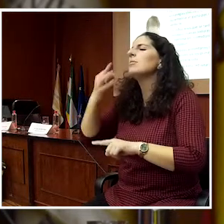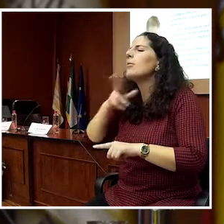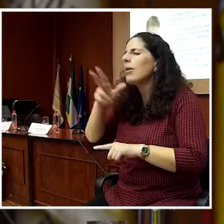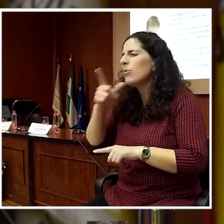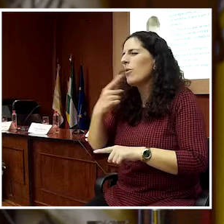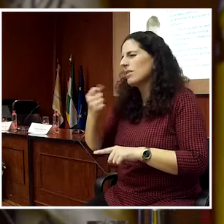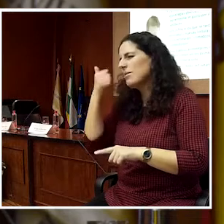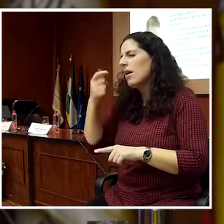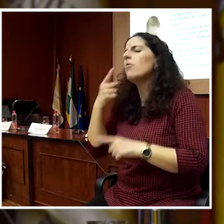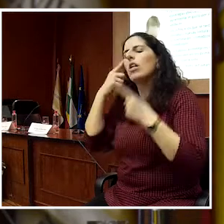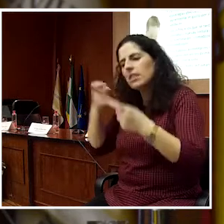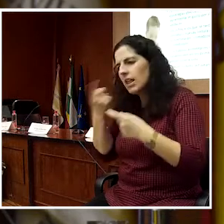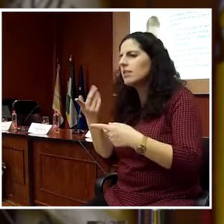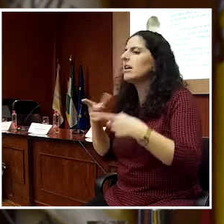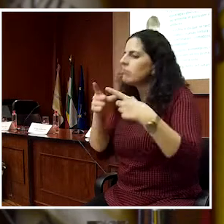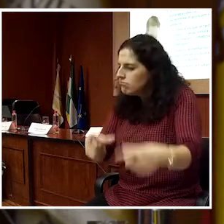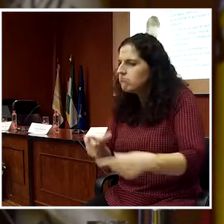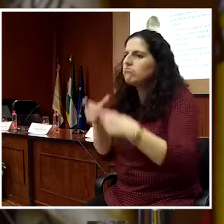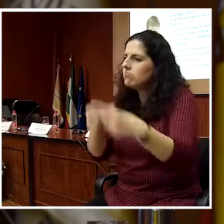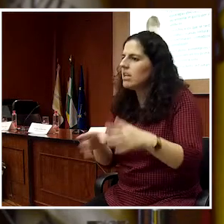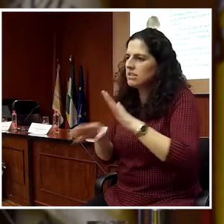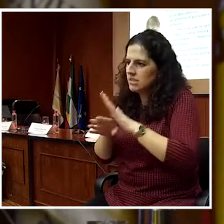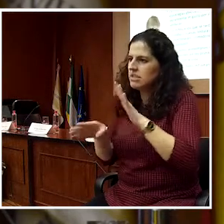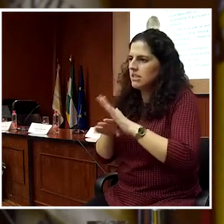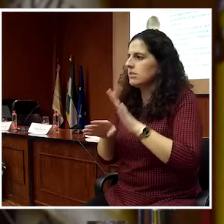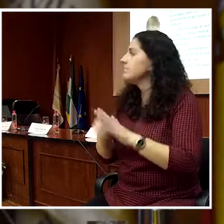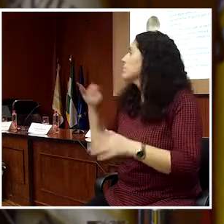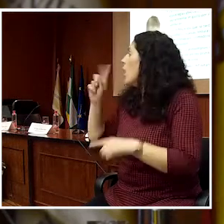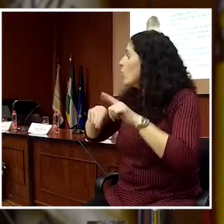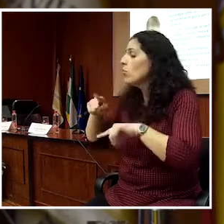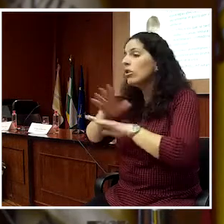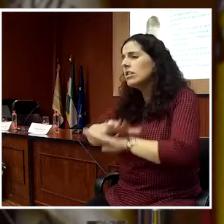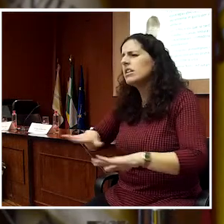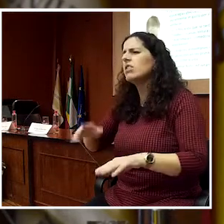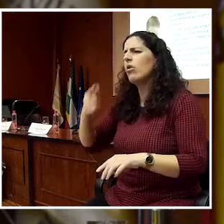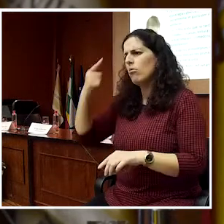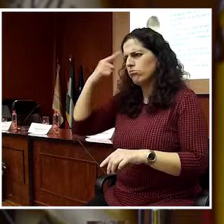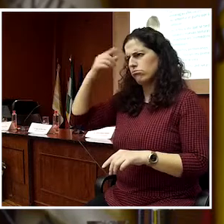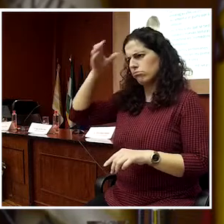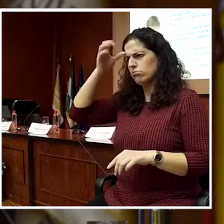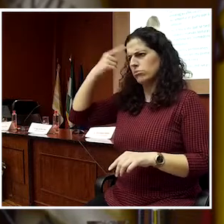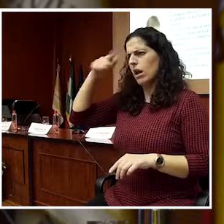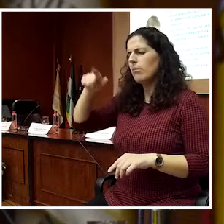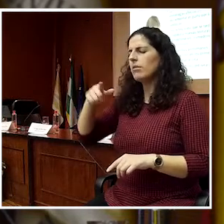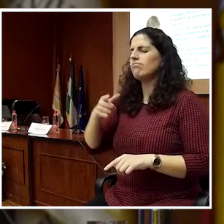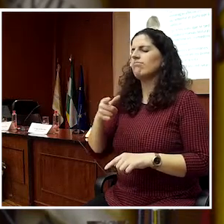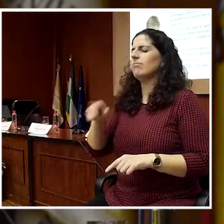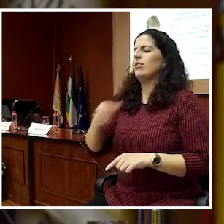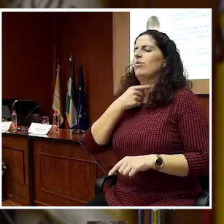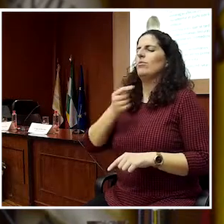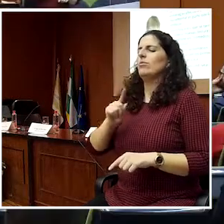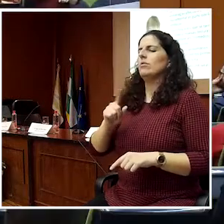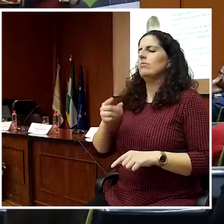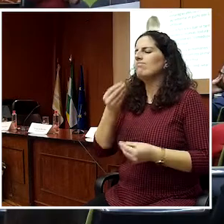es cierto que hay niños que por su madurez neurológica les cuesta más comer determinados tipos de alimentos, hay